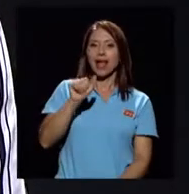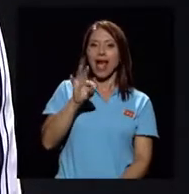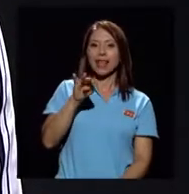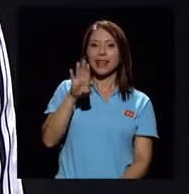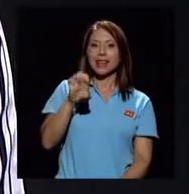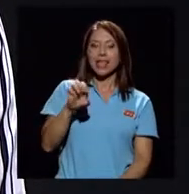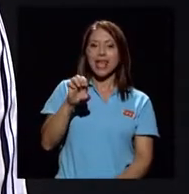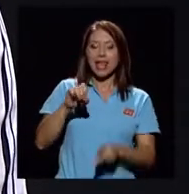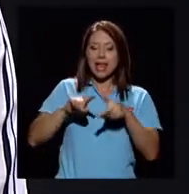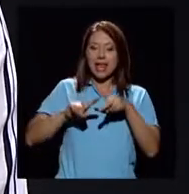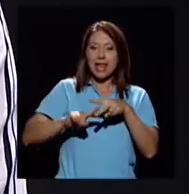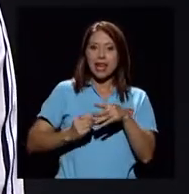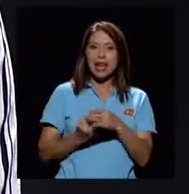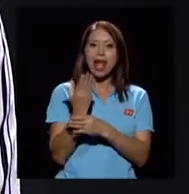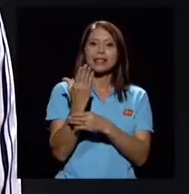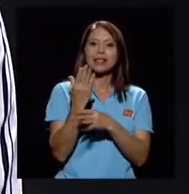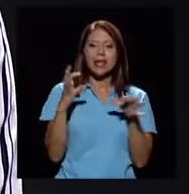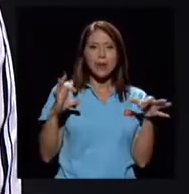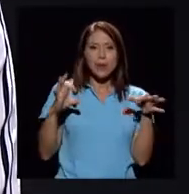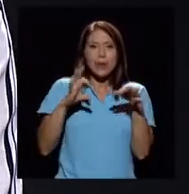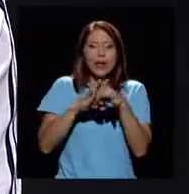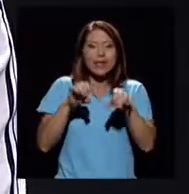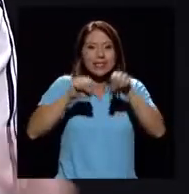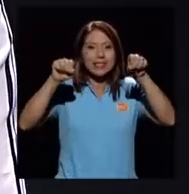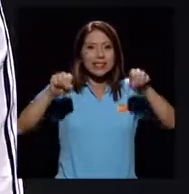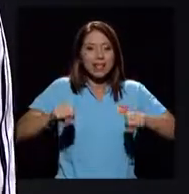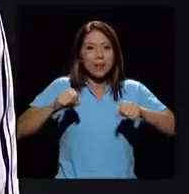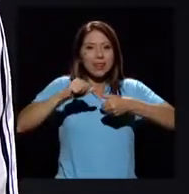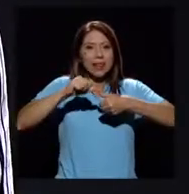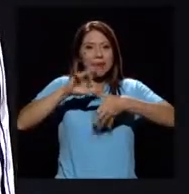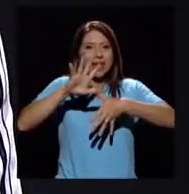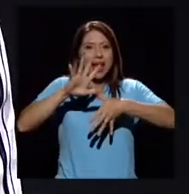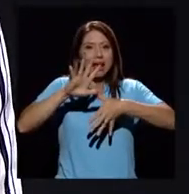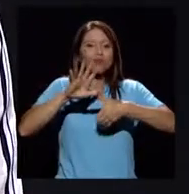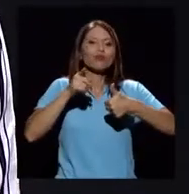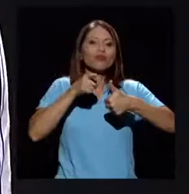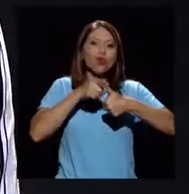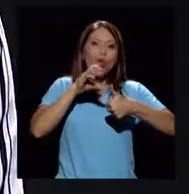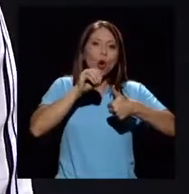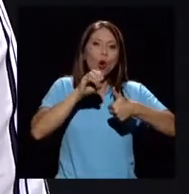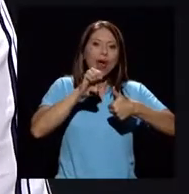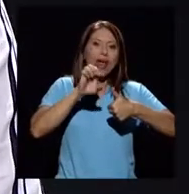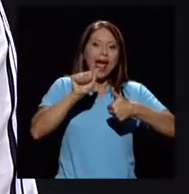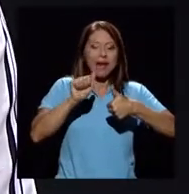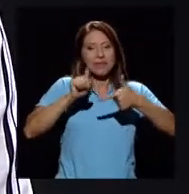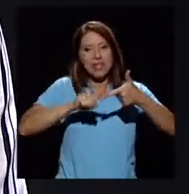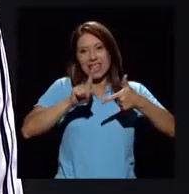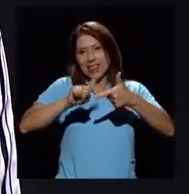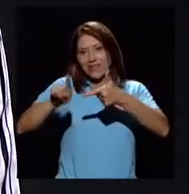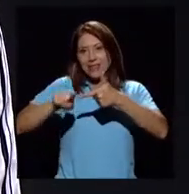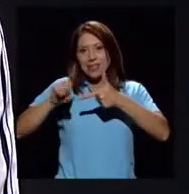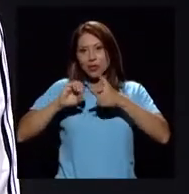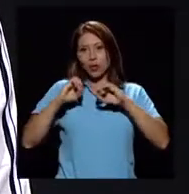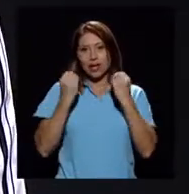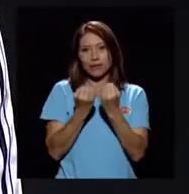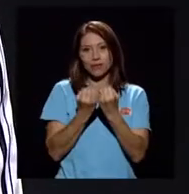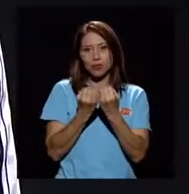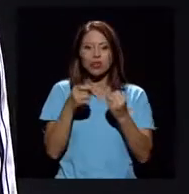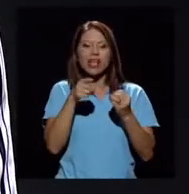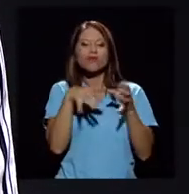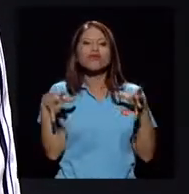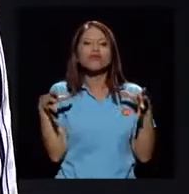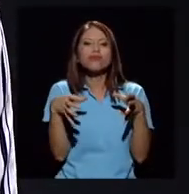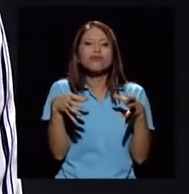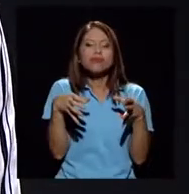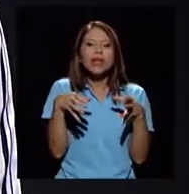el marco del sistema interamericano, que es el que está formado por la OEA y otro grupo de organismos, como un organismo de investigación para